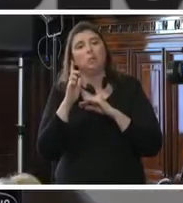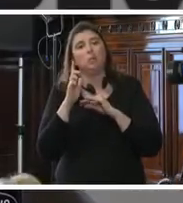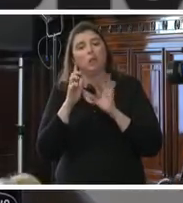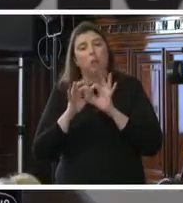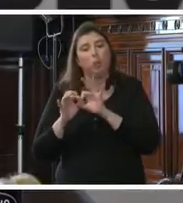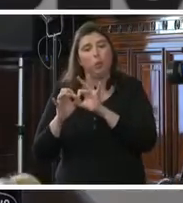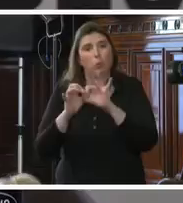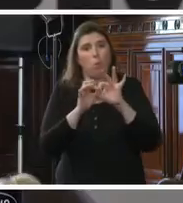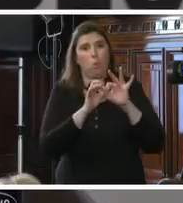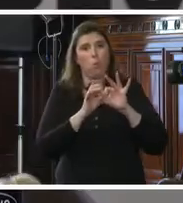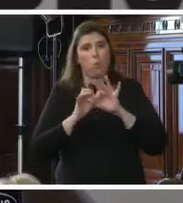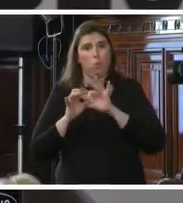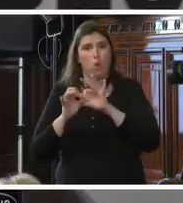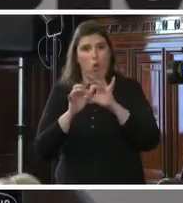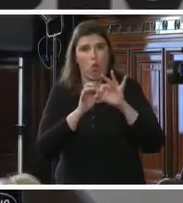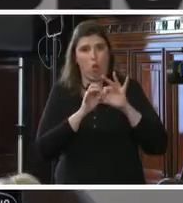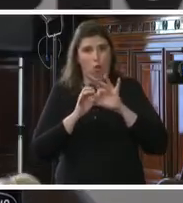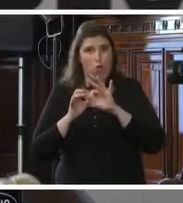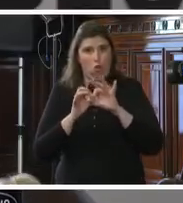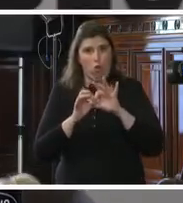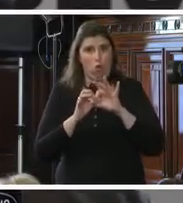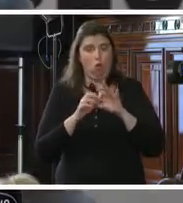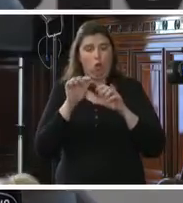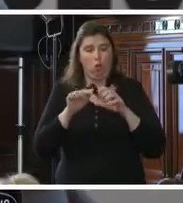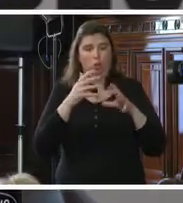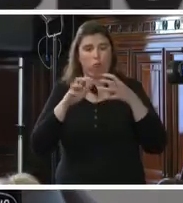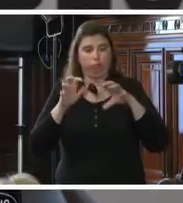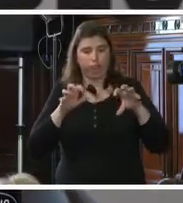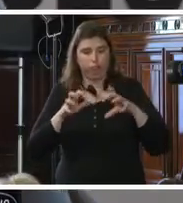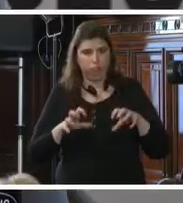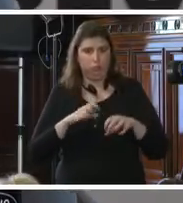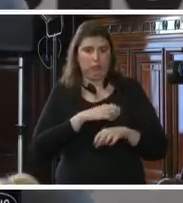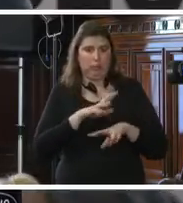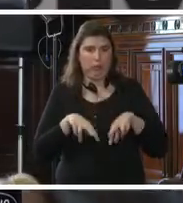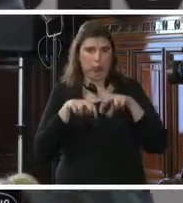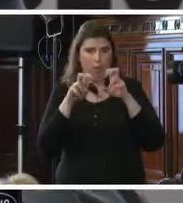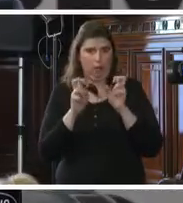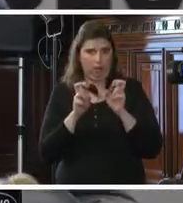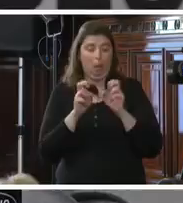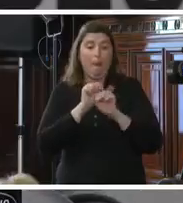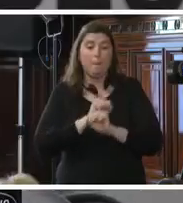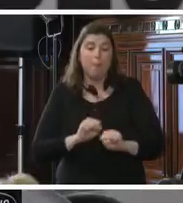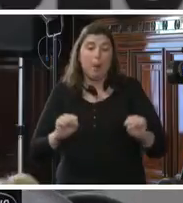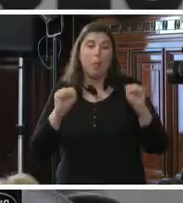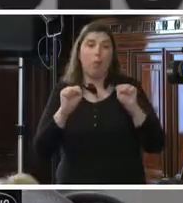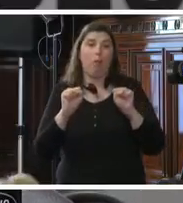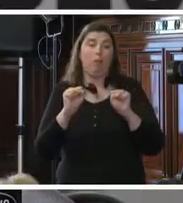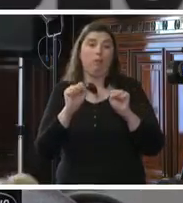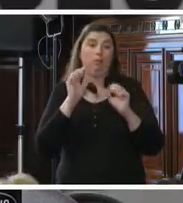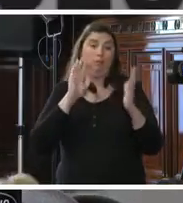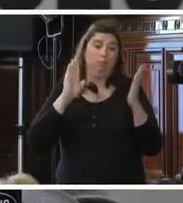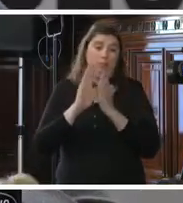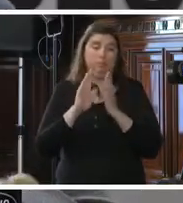unión de las organizaciones de la sociedad civil para liderar un tema